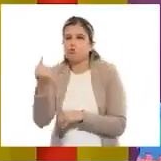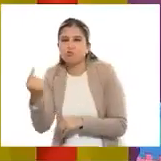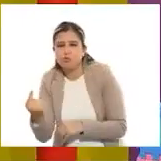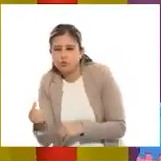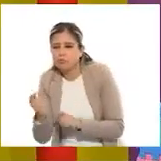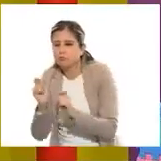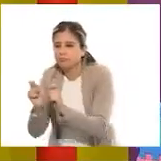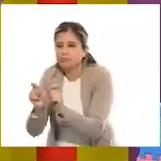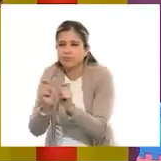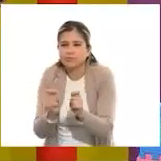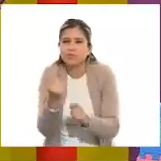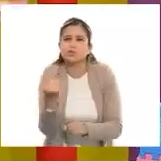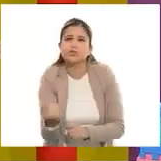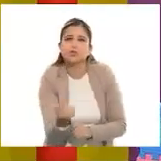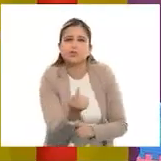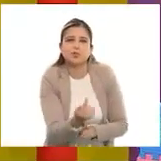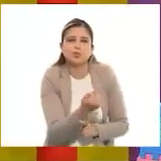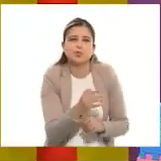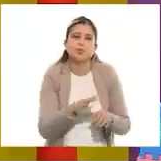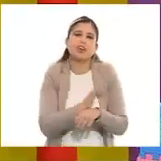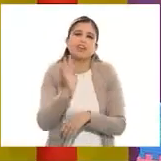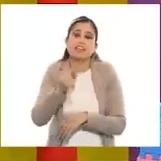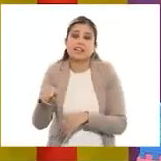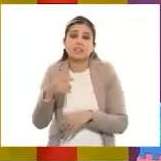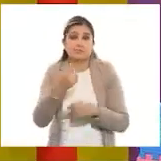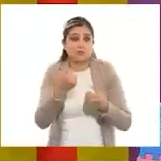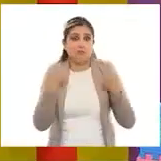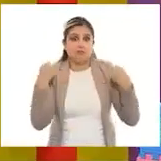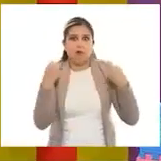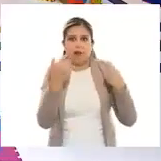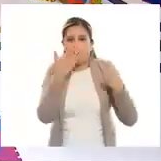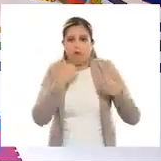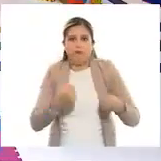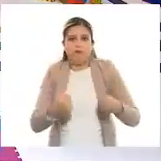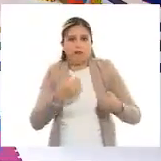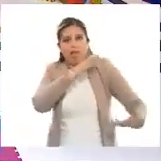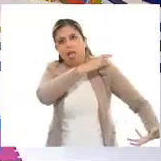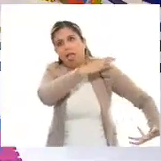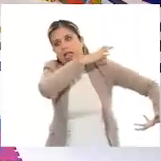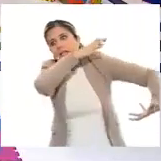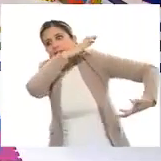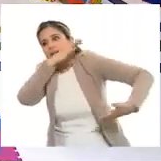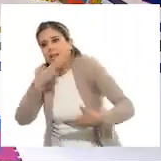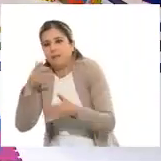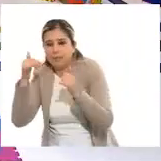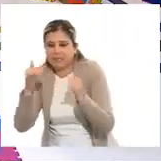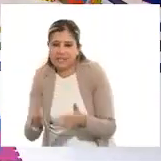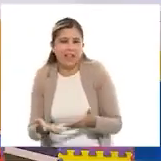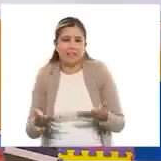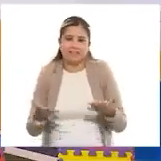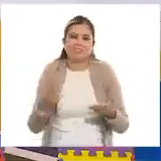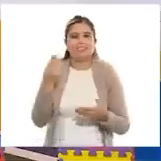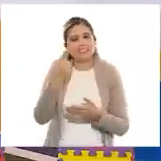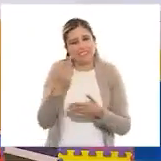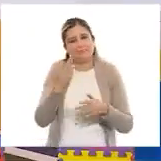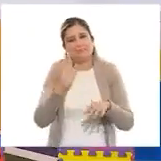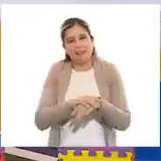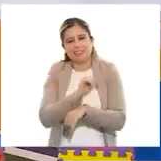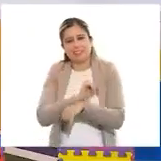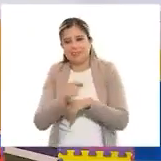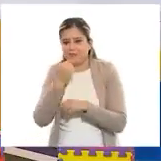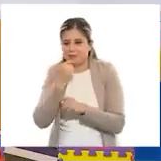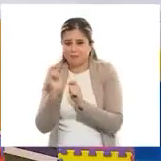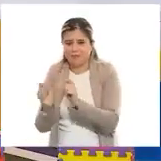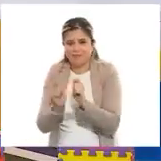porque puede ser que no tenga la fuerza o no encuentre cómo realizarlo. Sin embargo, sí hay cosas que pueden realizar las niñas y los